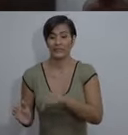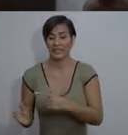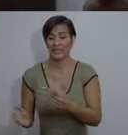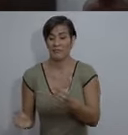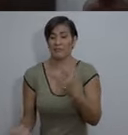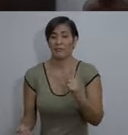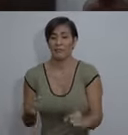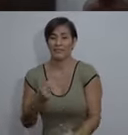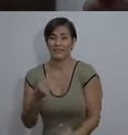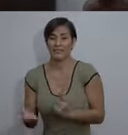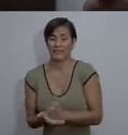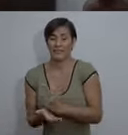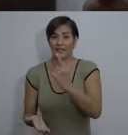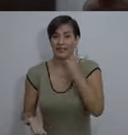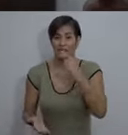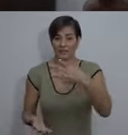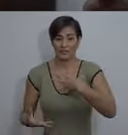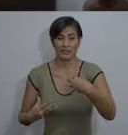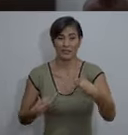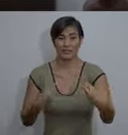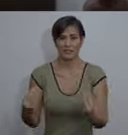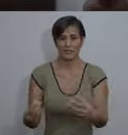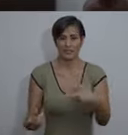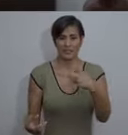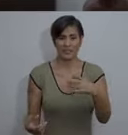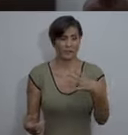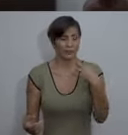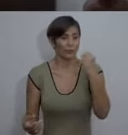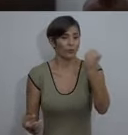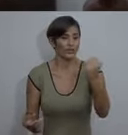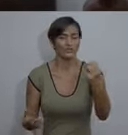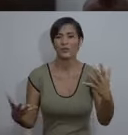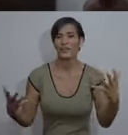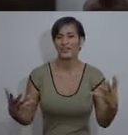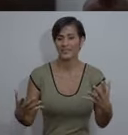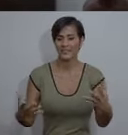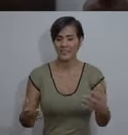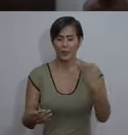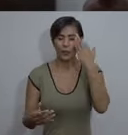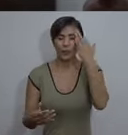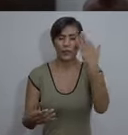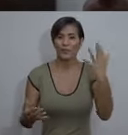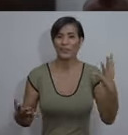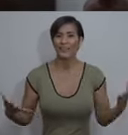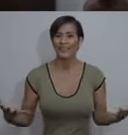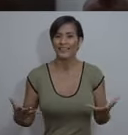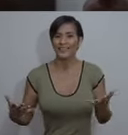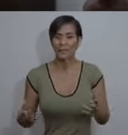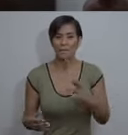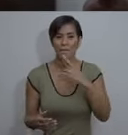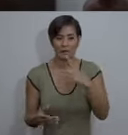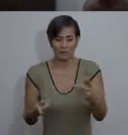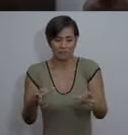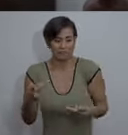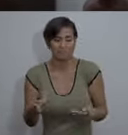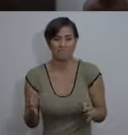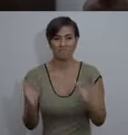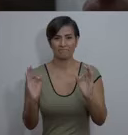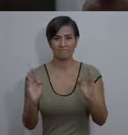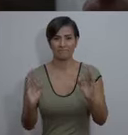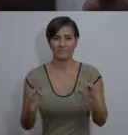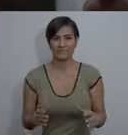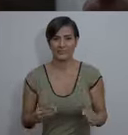la más agresiva de la epidemia este esfuerzo nos permitió además ganar el tiempo suficiente para estar mejor preparados